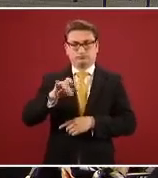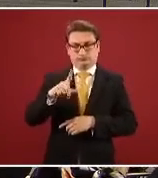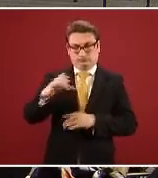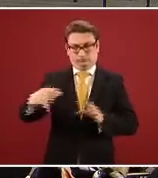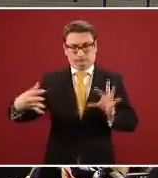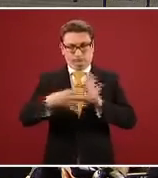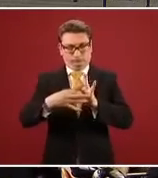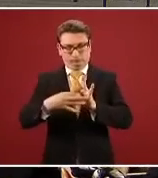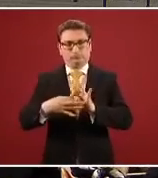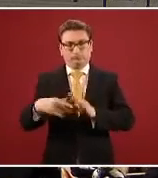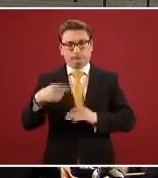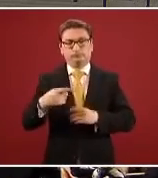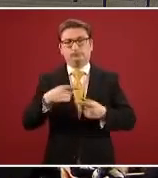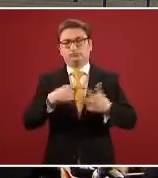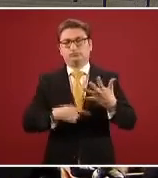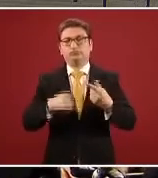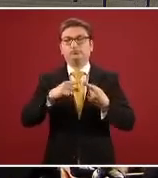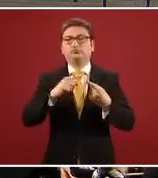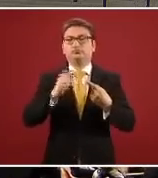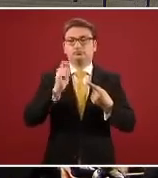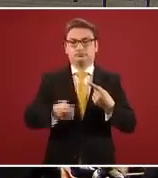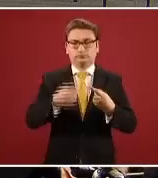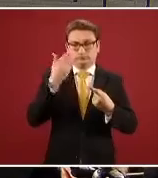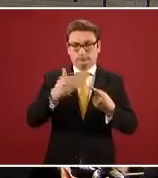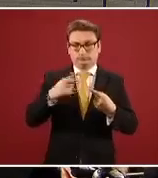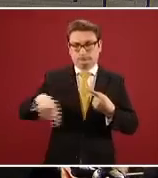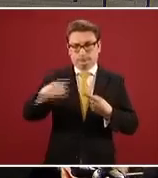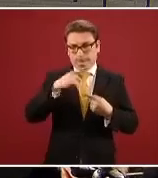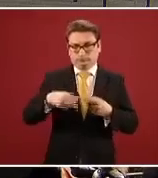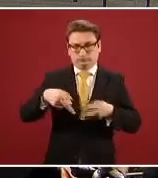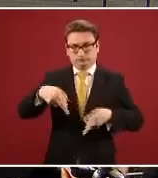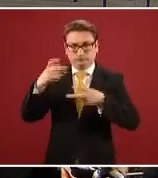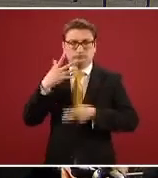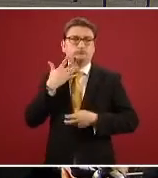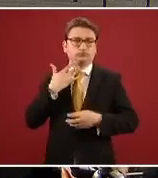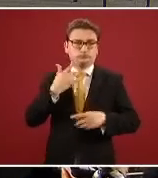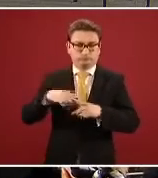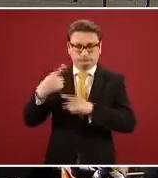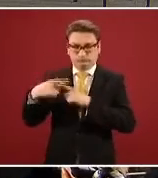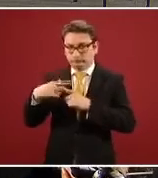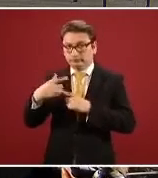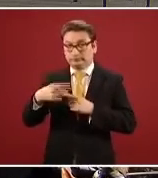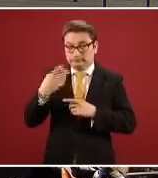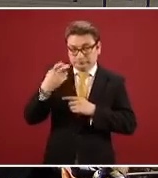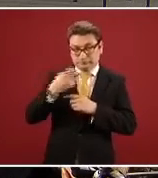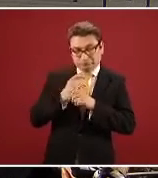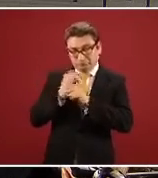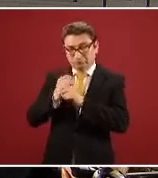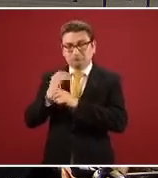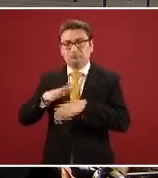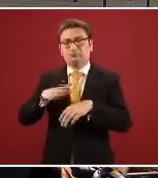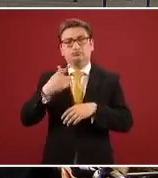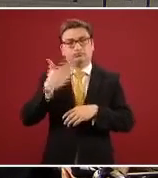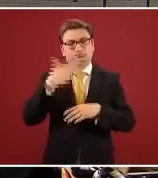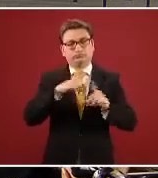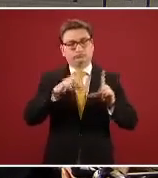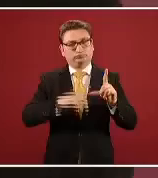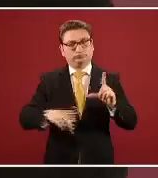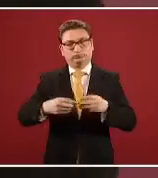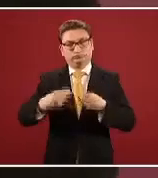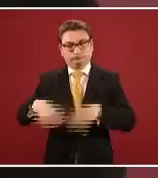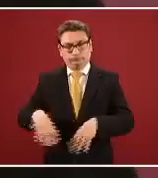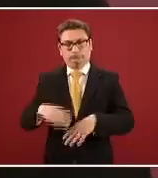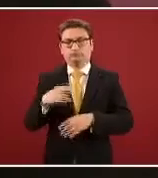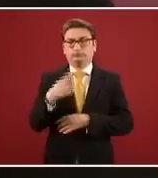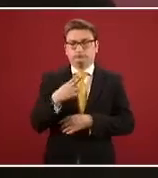Obrador. Como primero, el combate al robo de hidrocarburos, en razón de ser una de las pérdidas más importantes que tenía el Estado mexicano. En noviembre